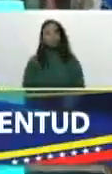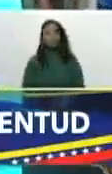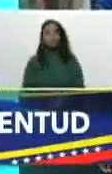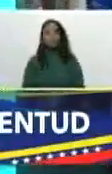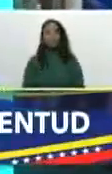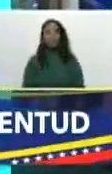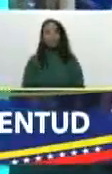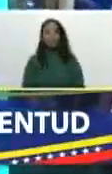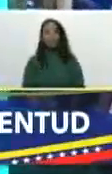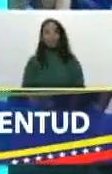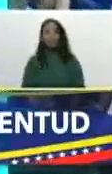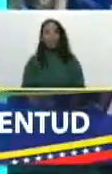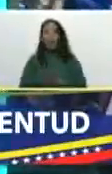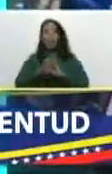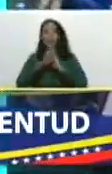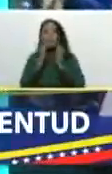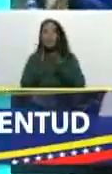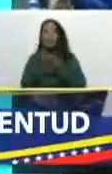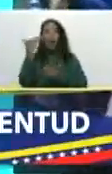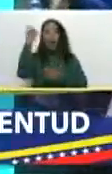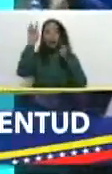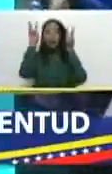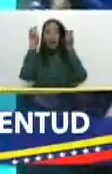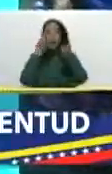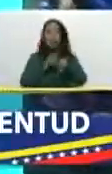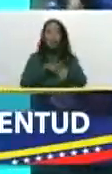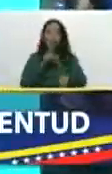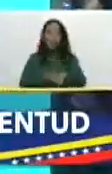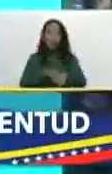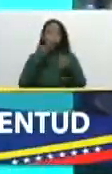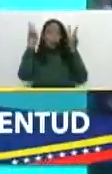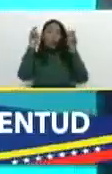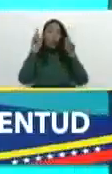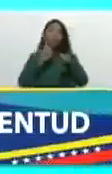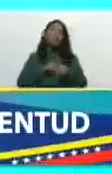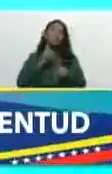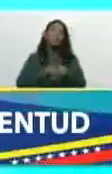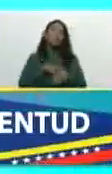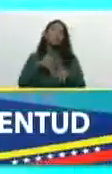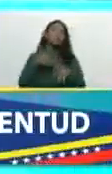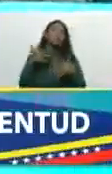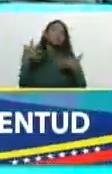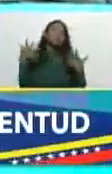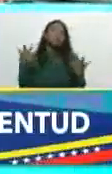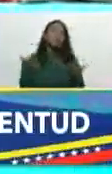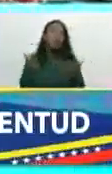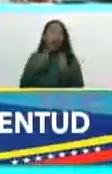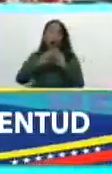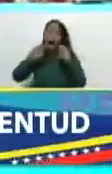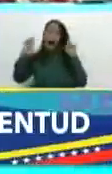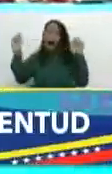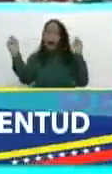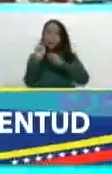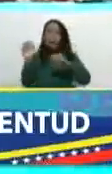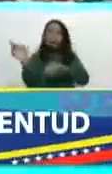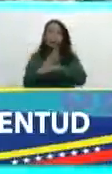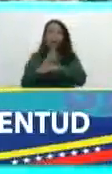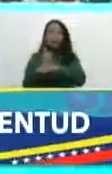El mundo ha entrado en una nueva época. Una nueva época de cambios acelerados.